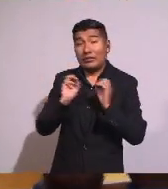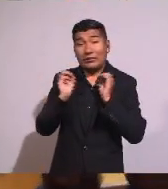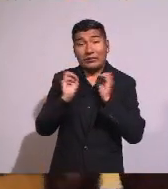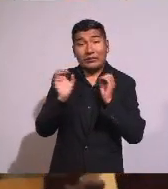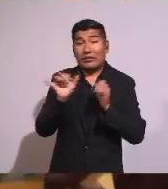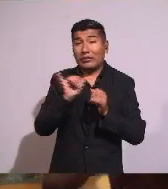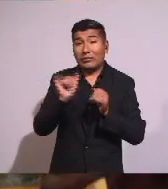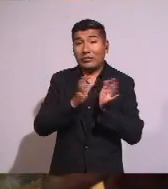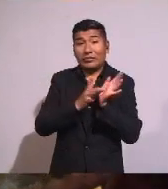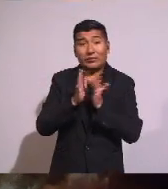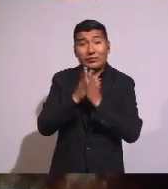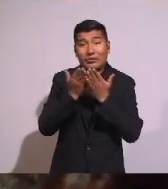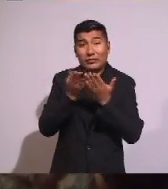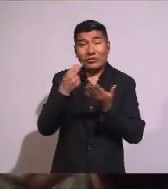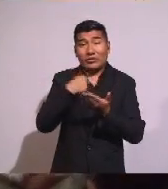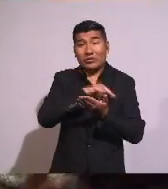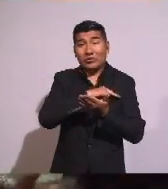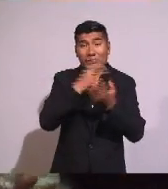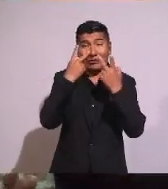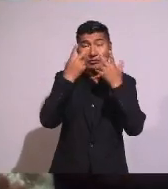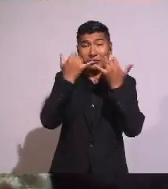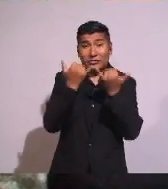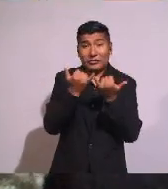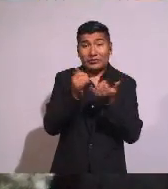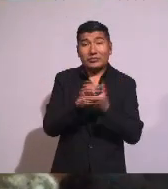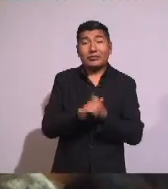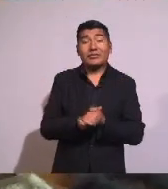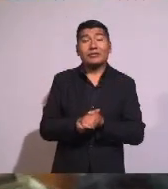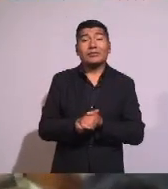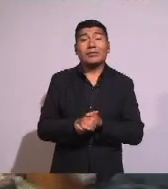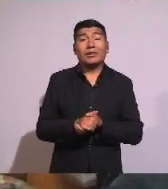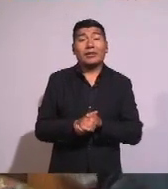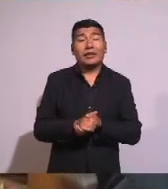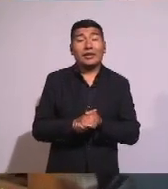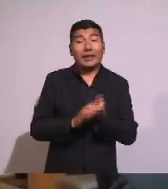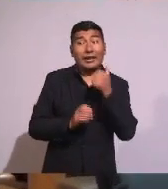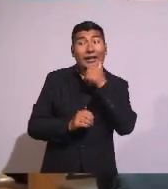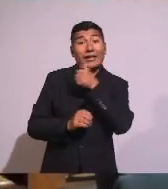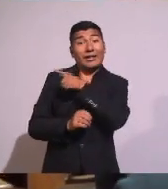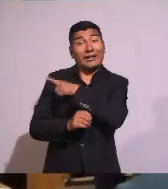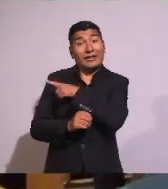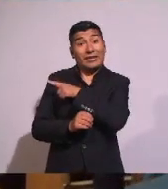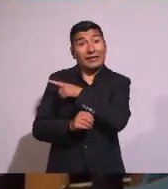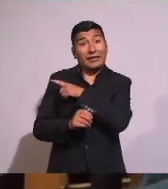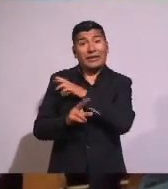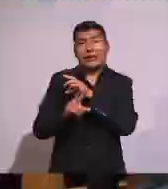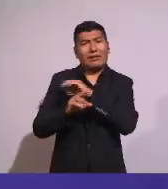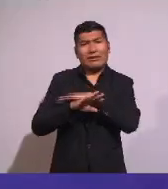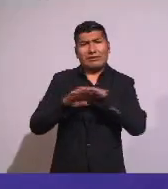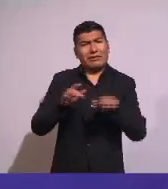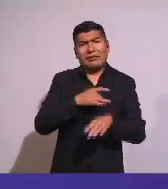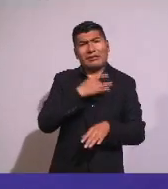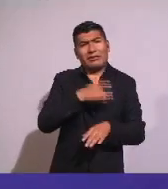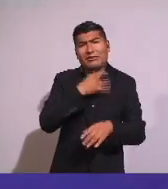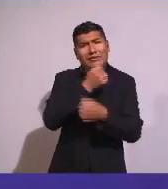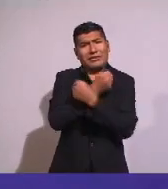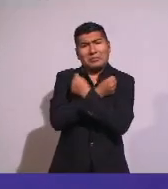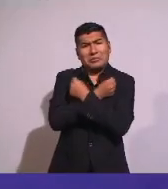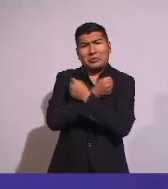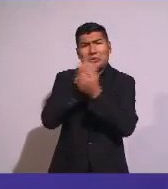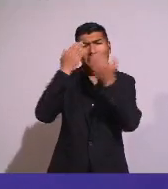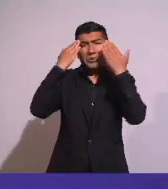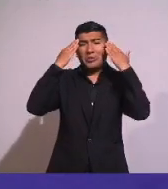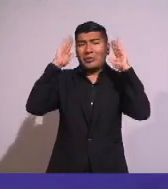este texto del evangelio que hemos escuchado hoy ella ni se sentía amada por dios ni sabía